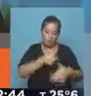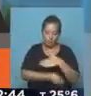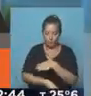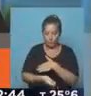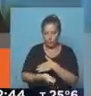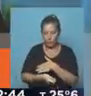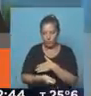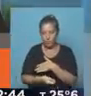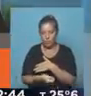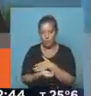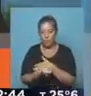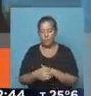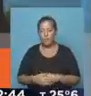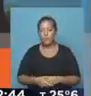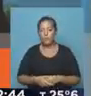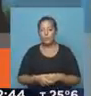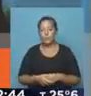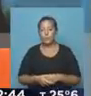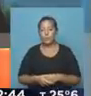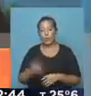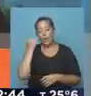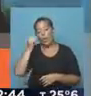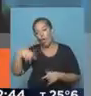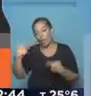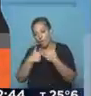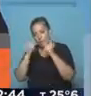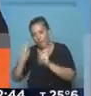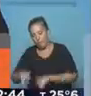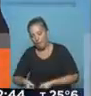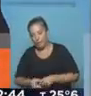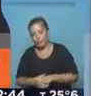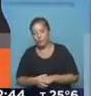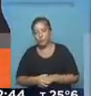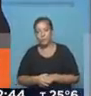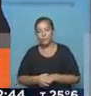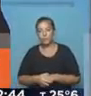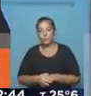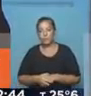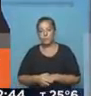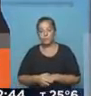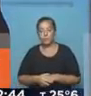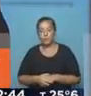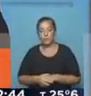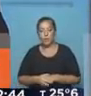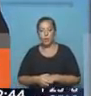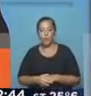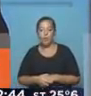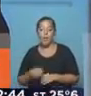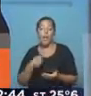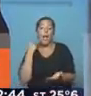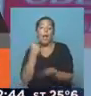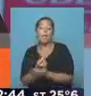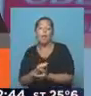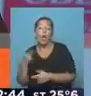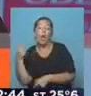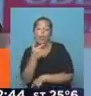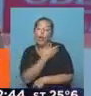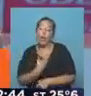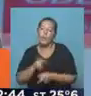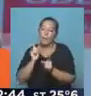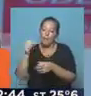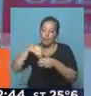caso sobornos de ode brech y de otras compañías supuestamente sino que también opositores candidatos opositores habrían estado